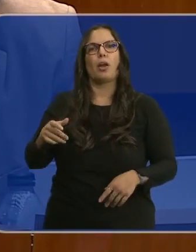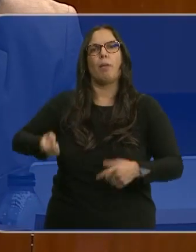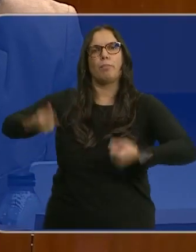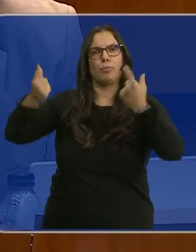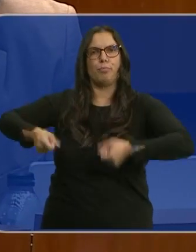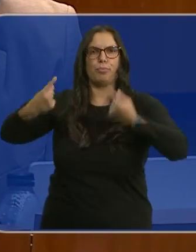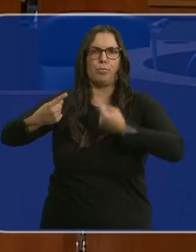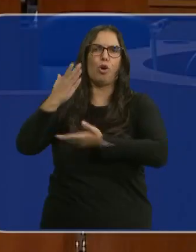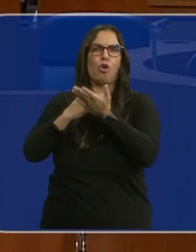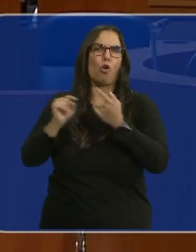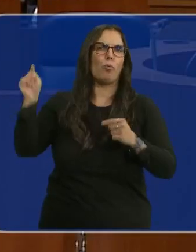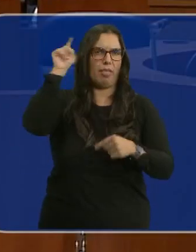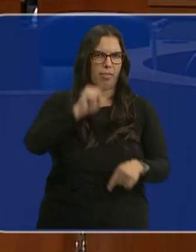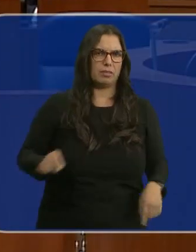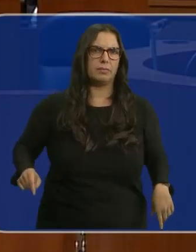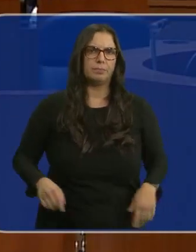las comunidades autónomas.